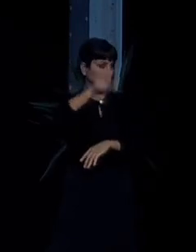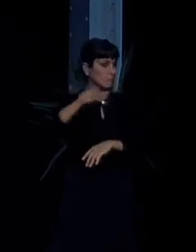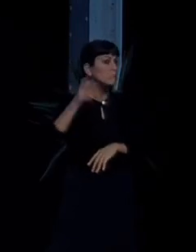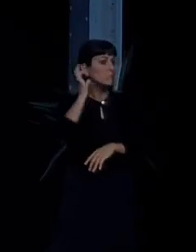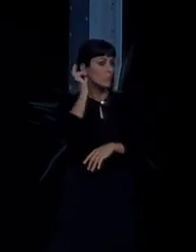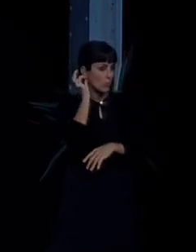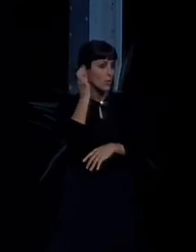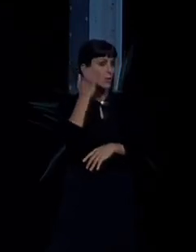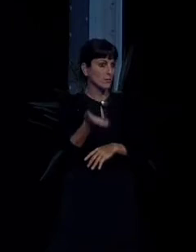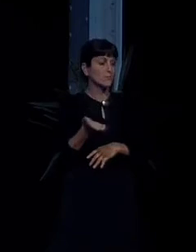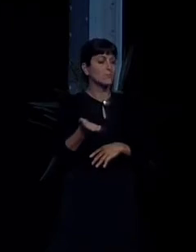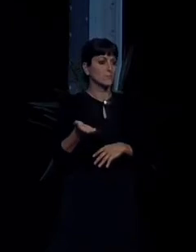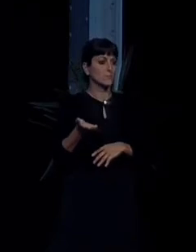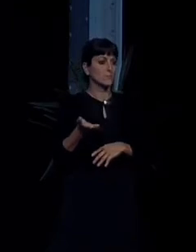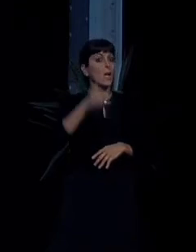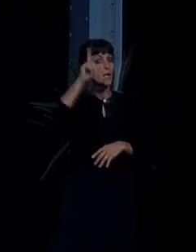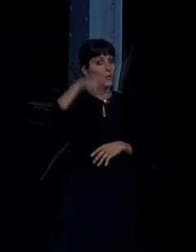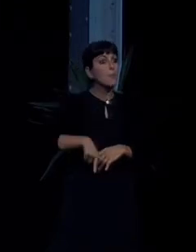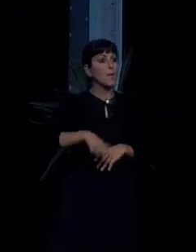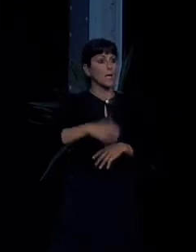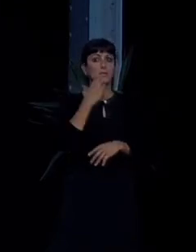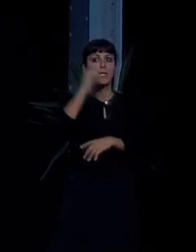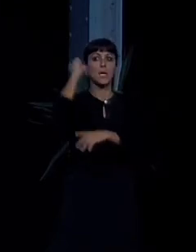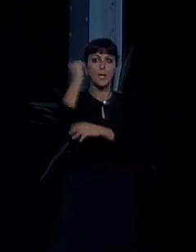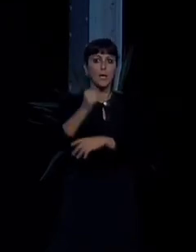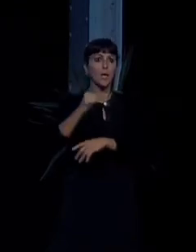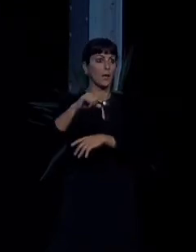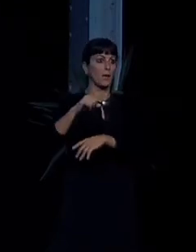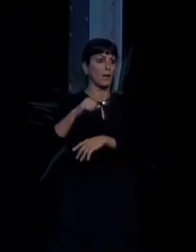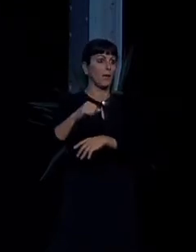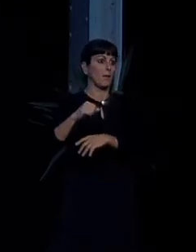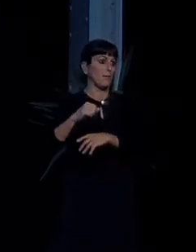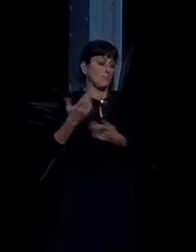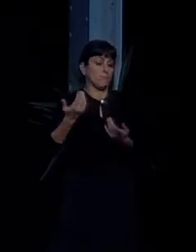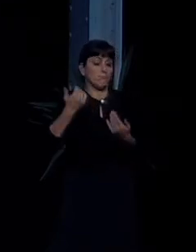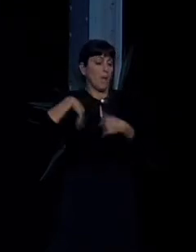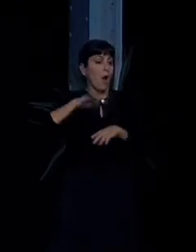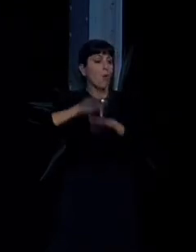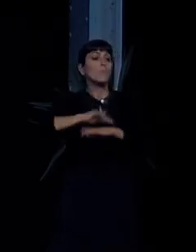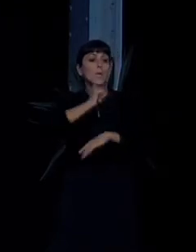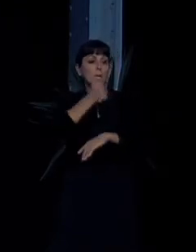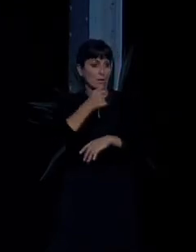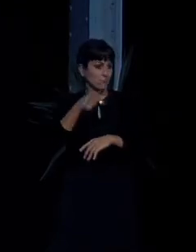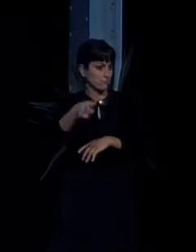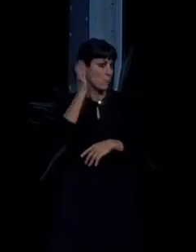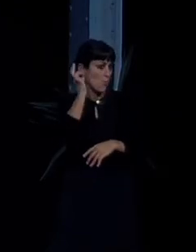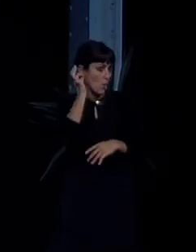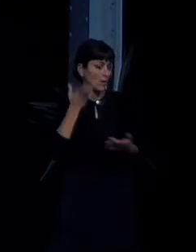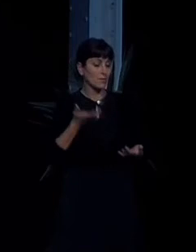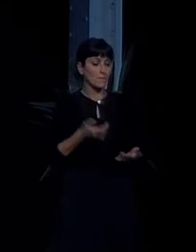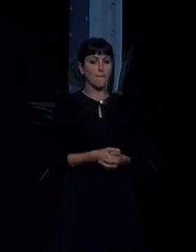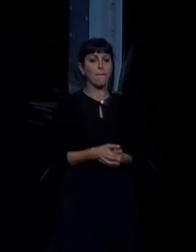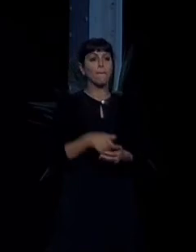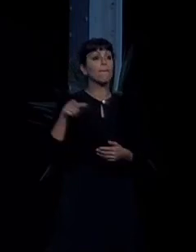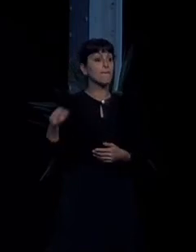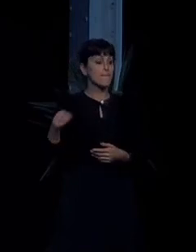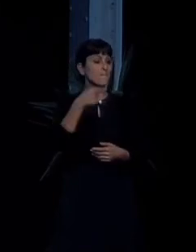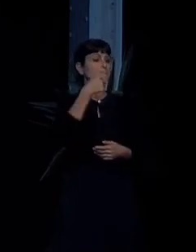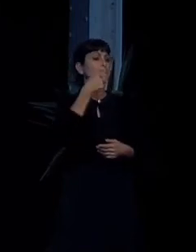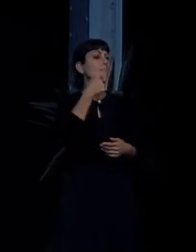las va a culpabilizar de haber sido asesinadas, ¿no? Un ejemplo claro lo encontramos en este titular del Mundo que dice «Viernes 13 en